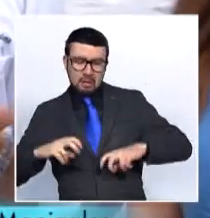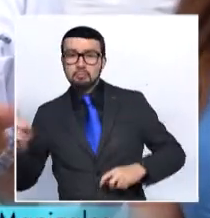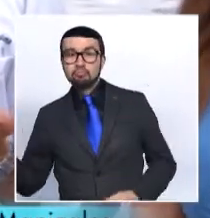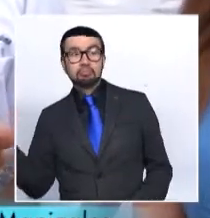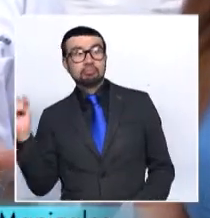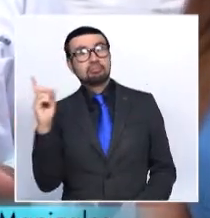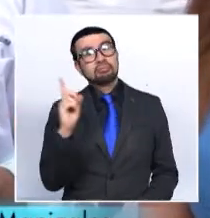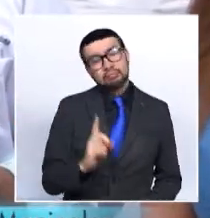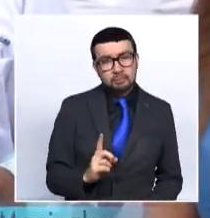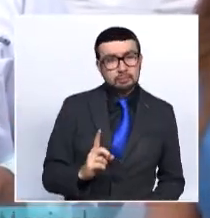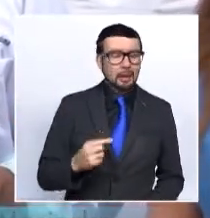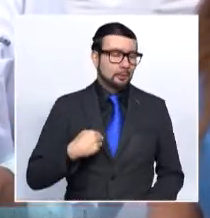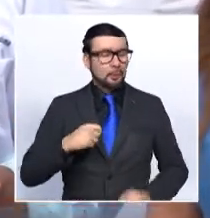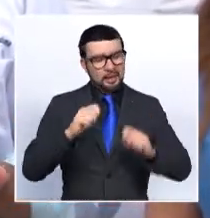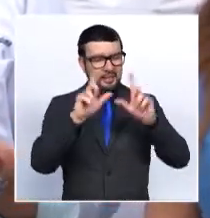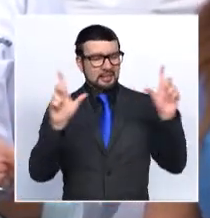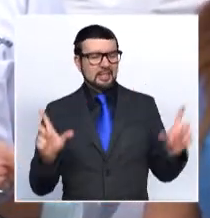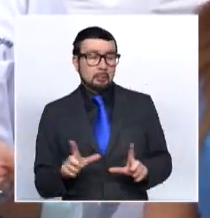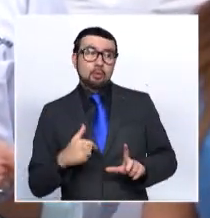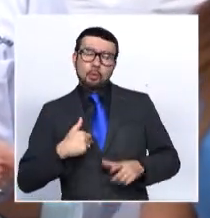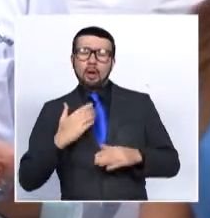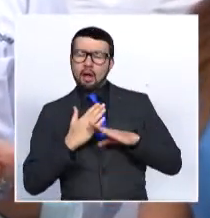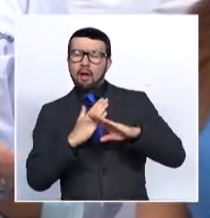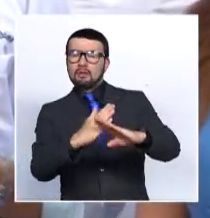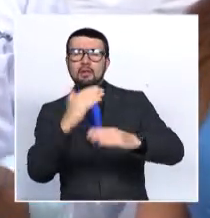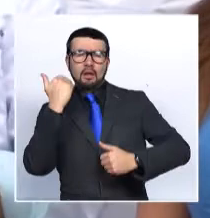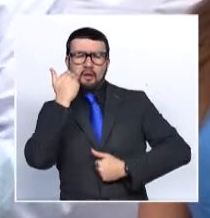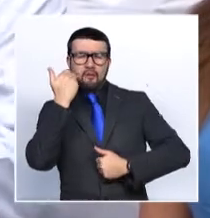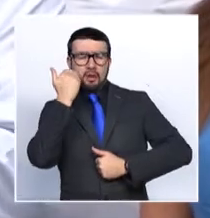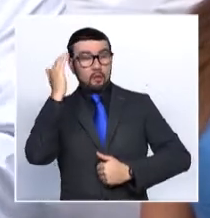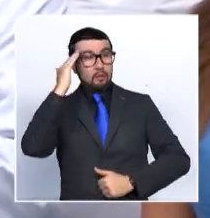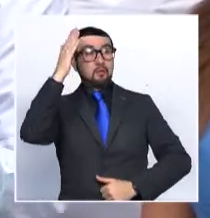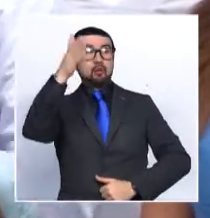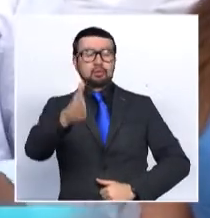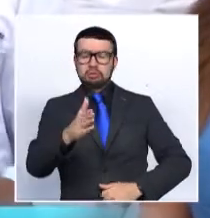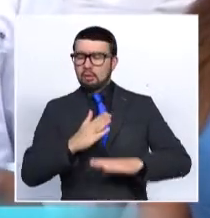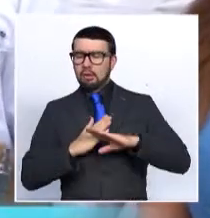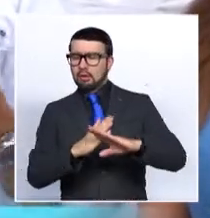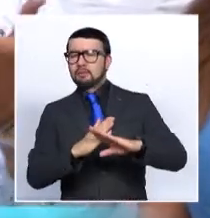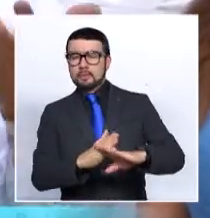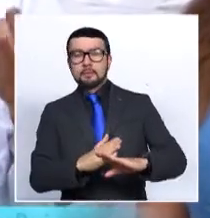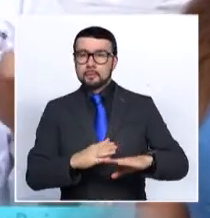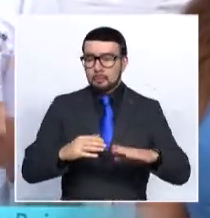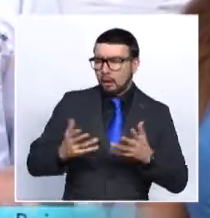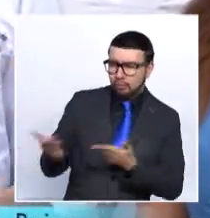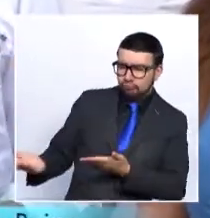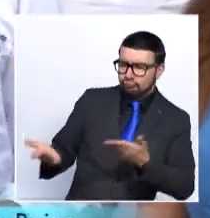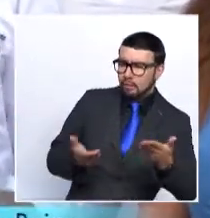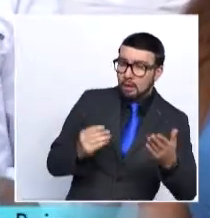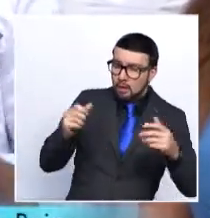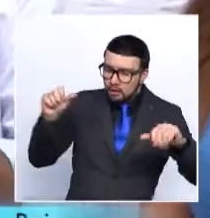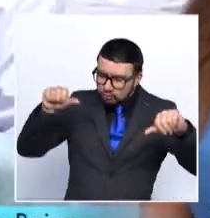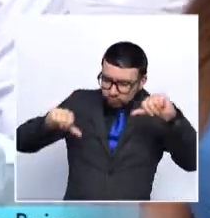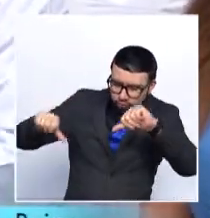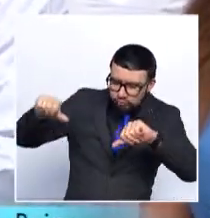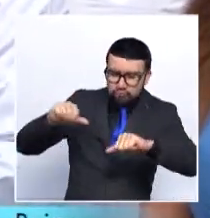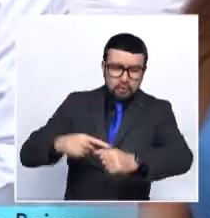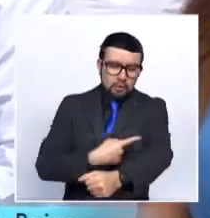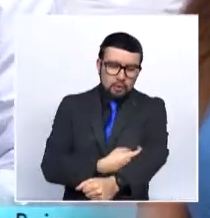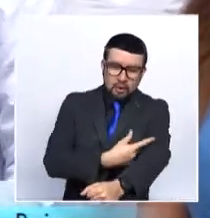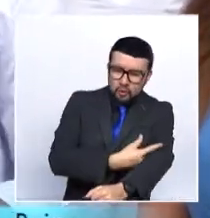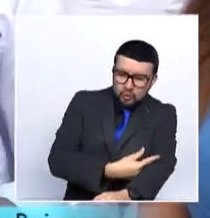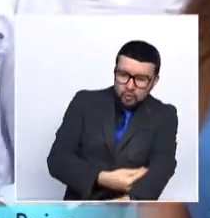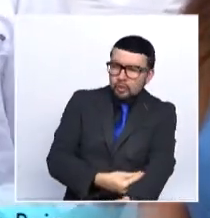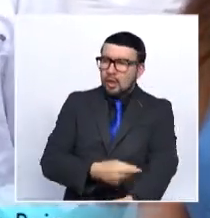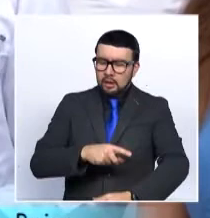se realiza exámenes preventivos de todo tipo, laboratorio, como lo decía Eduardo, después pasan por ecografías,